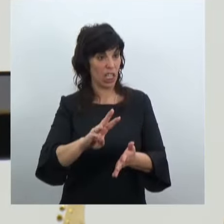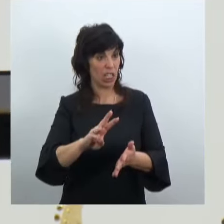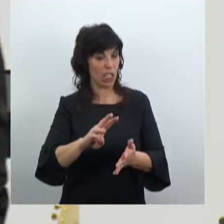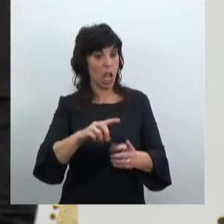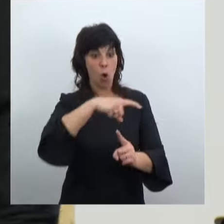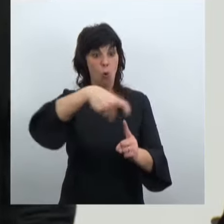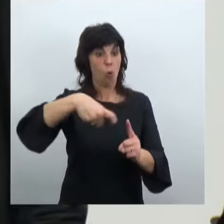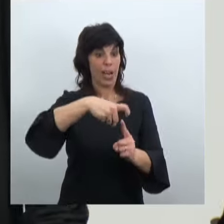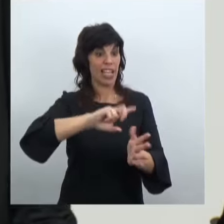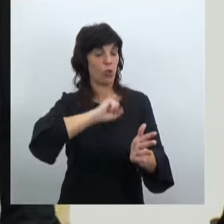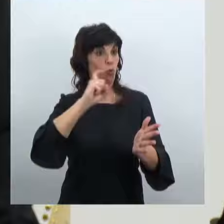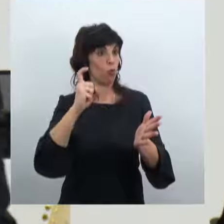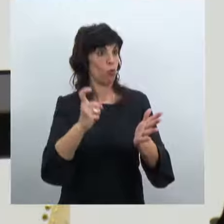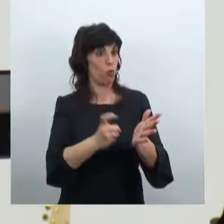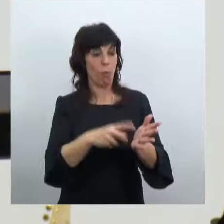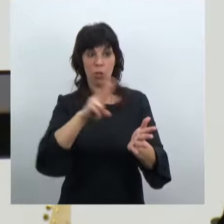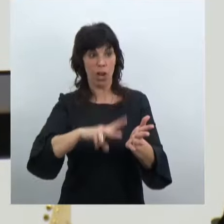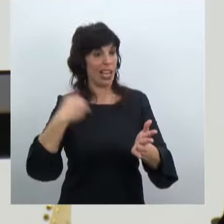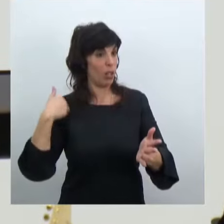ti personalmente. ¿Lo hacemos así?